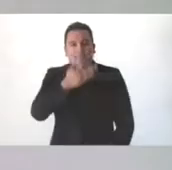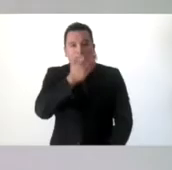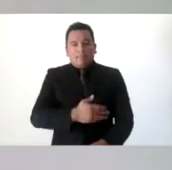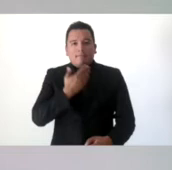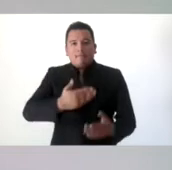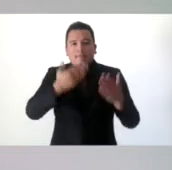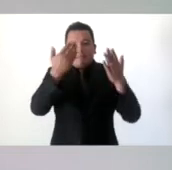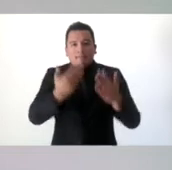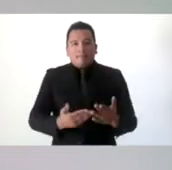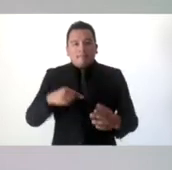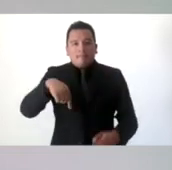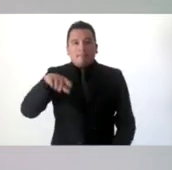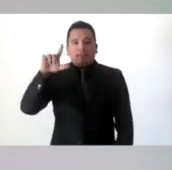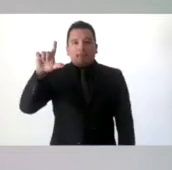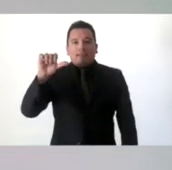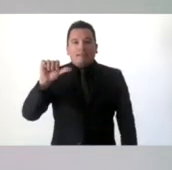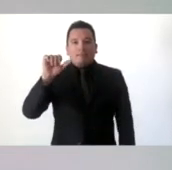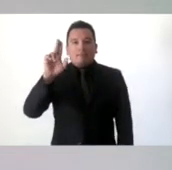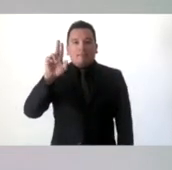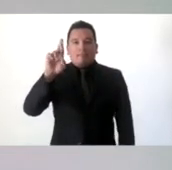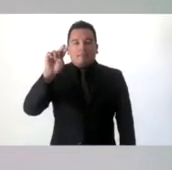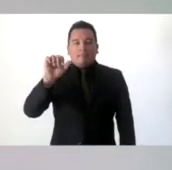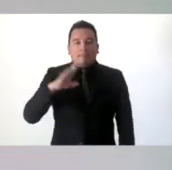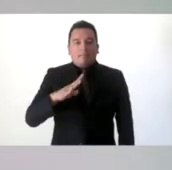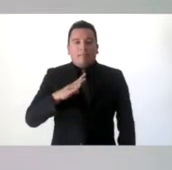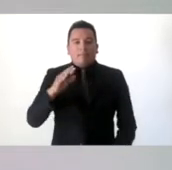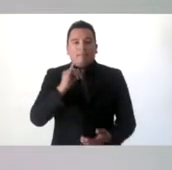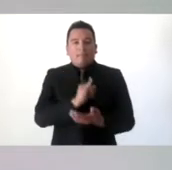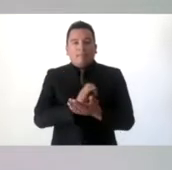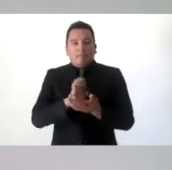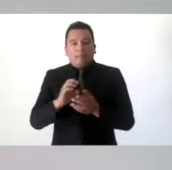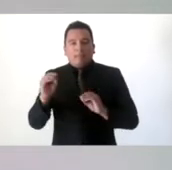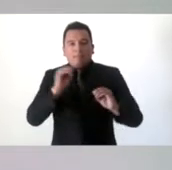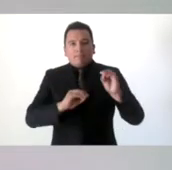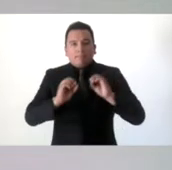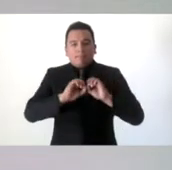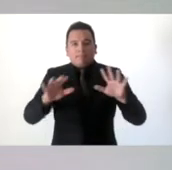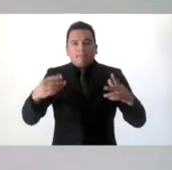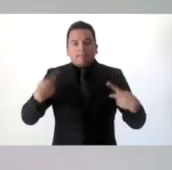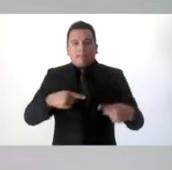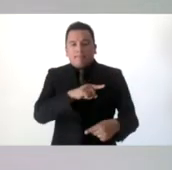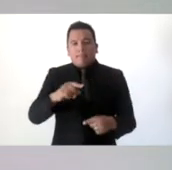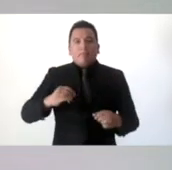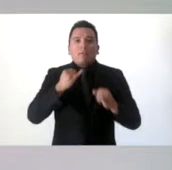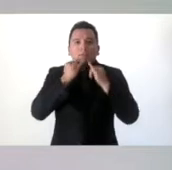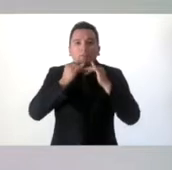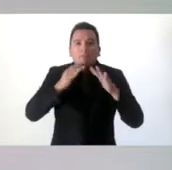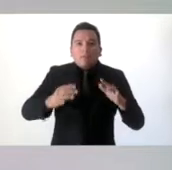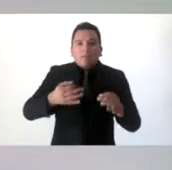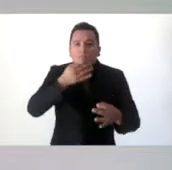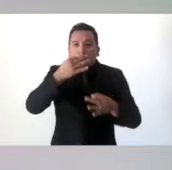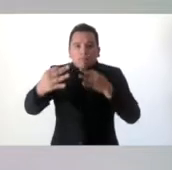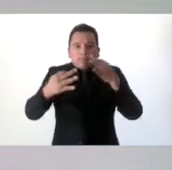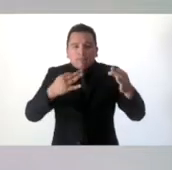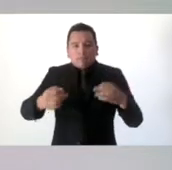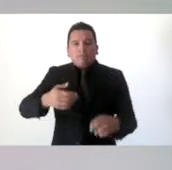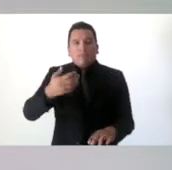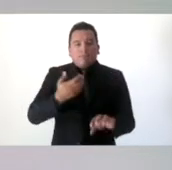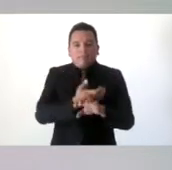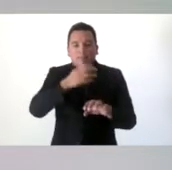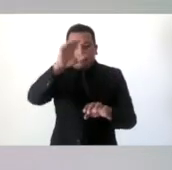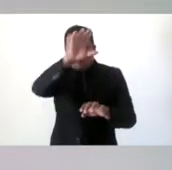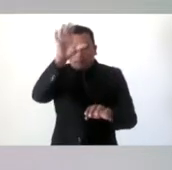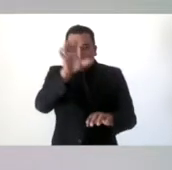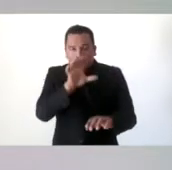tardes, bienvenidos al programa La Urna, este programa que el Instituto Electoral de Coahuila está realizando para informar a los coahuilenses de todo el largo del estado